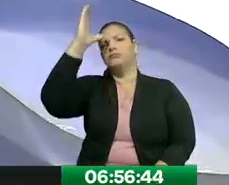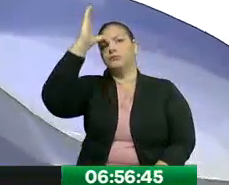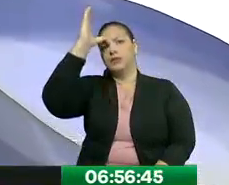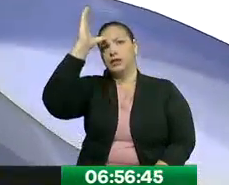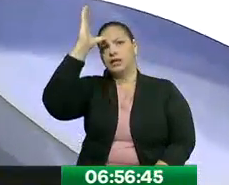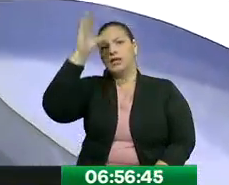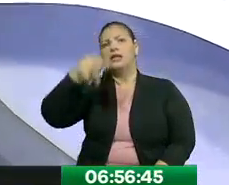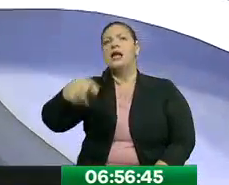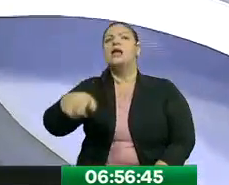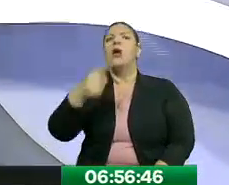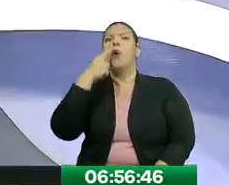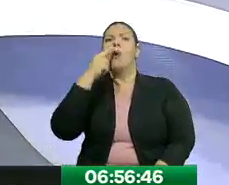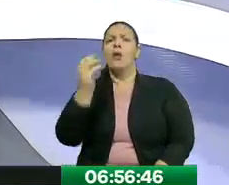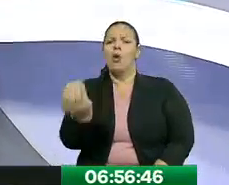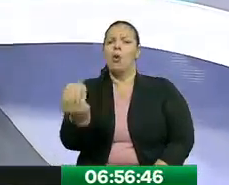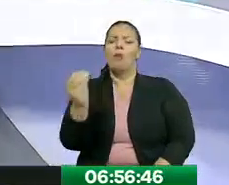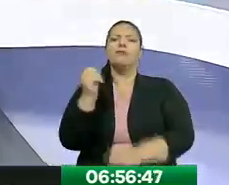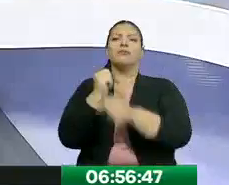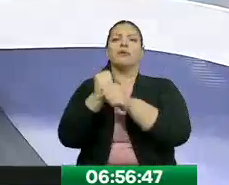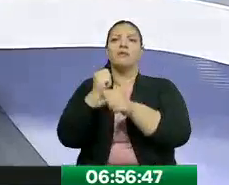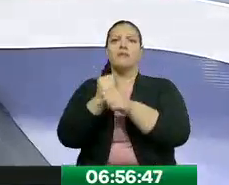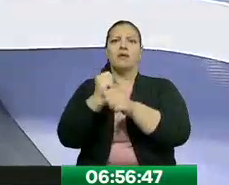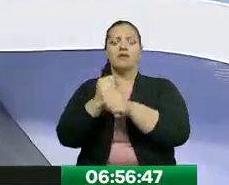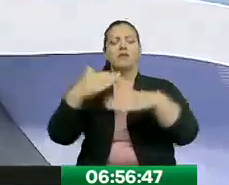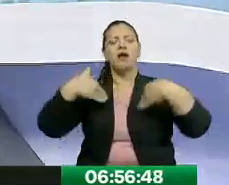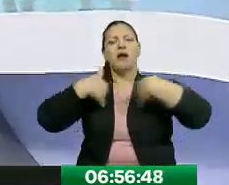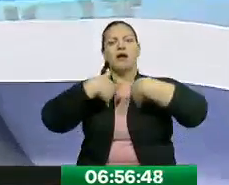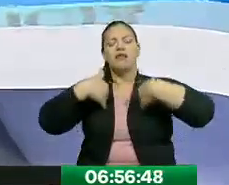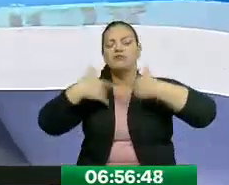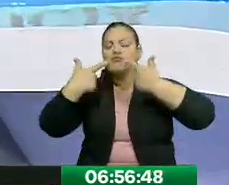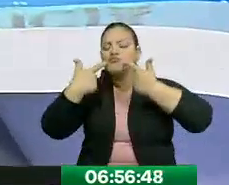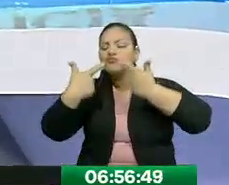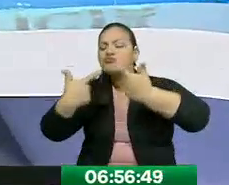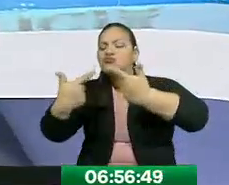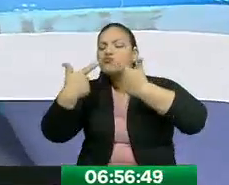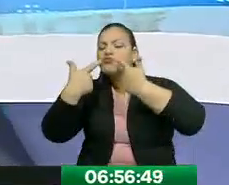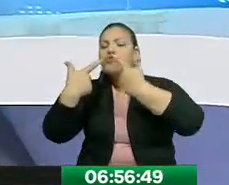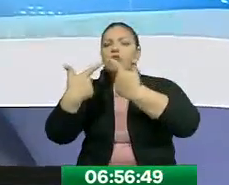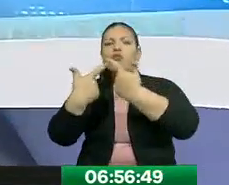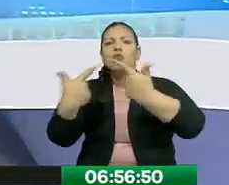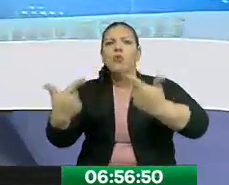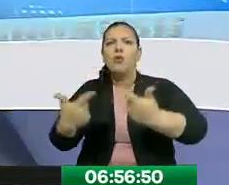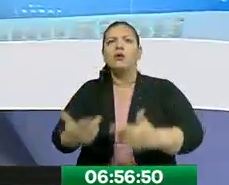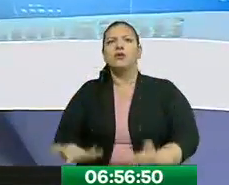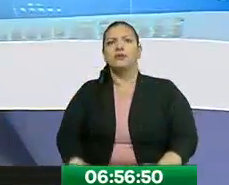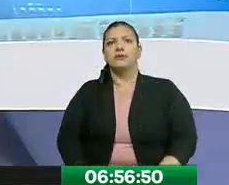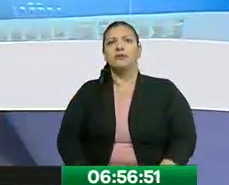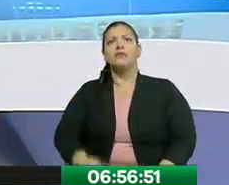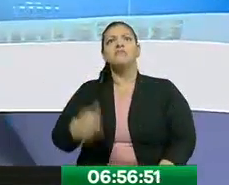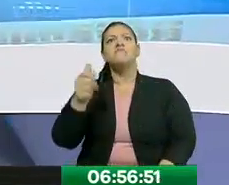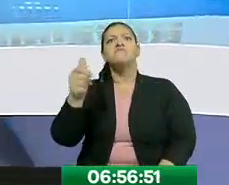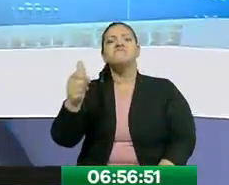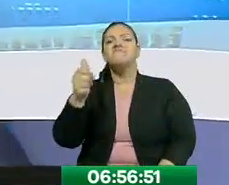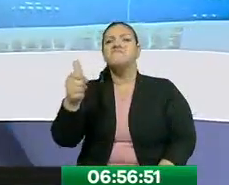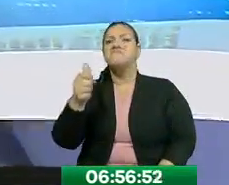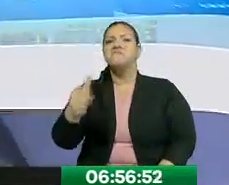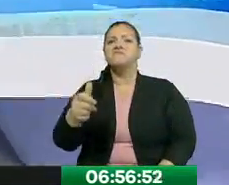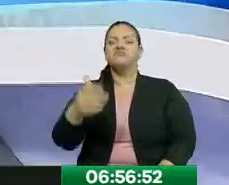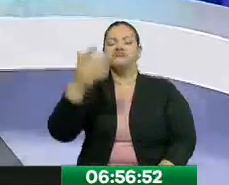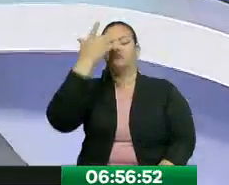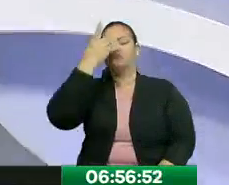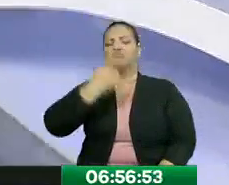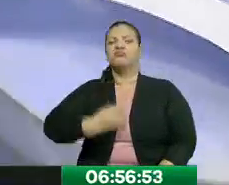Manabí. Las autoridades investigan este suceso que alarmó a los habitantes de ese sector. Veamos a continuación la